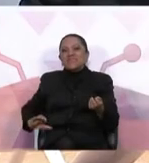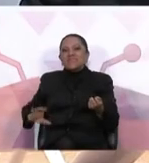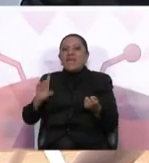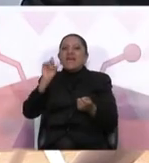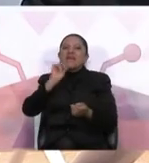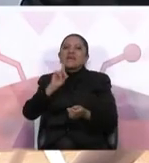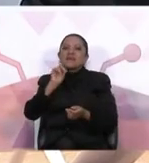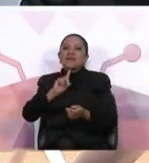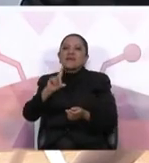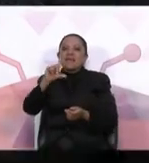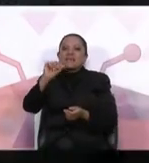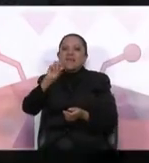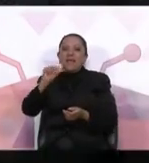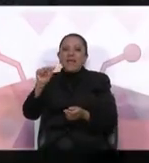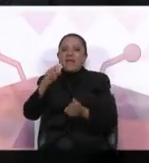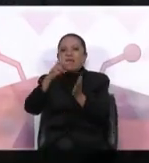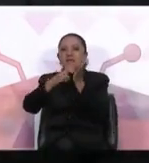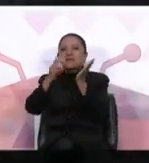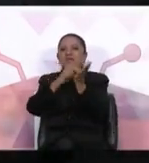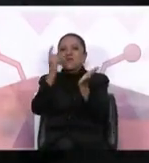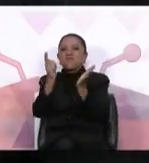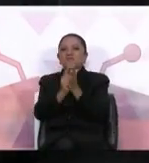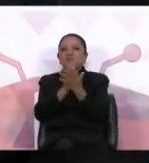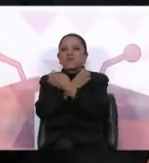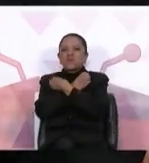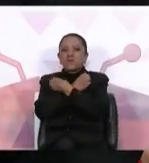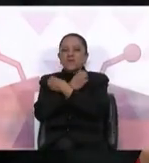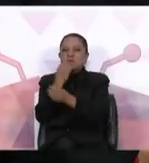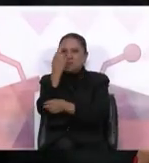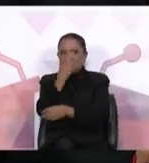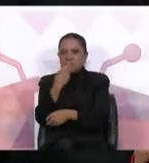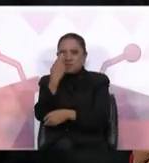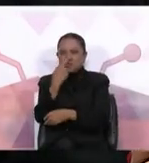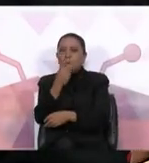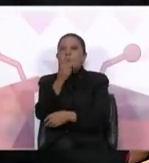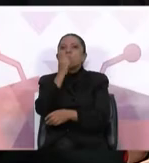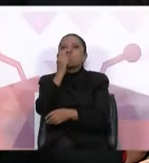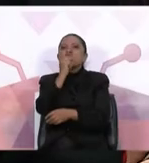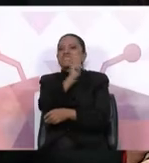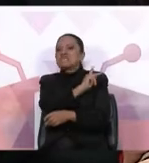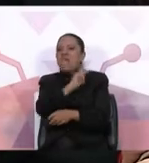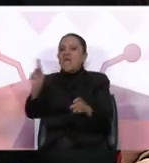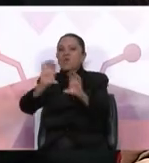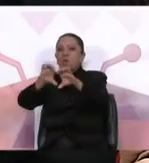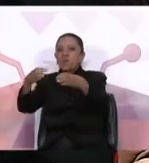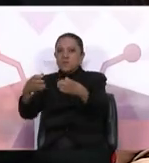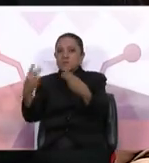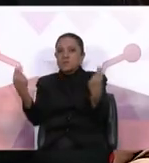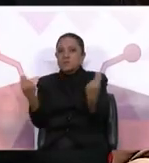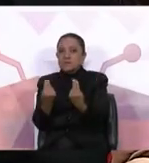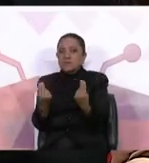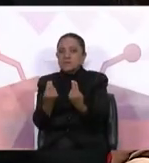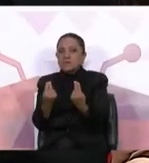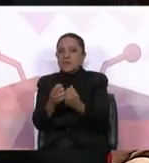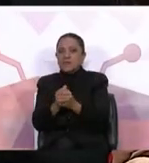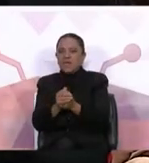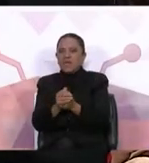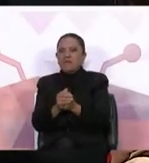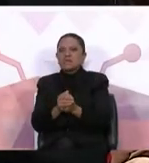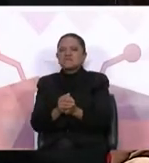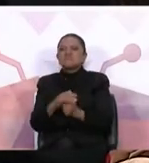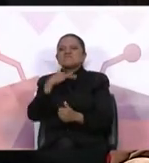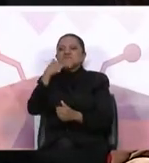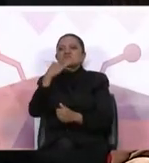educativa a revisión policía comunitaria necesaria tráfico de influencias